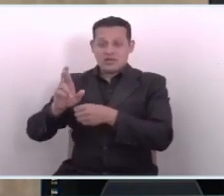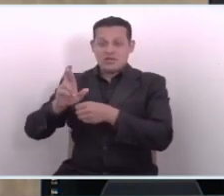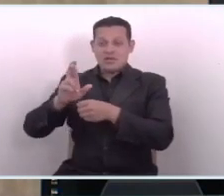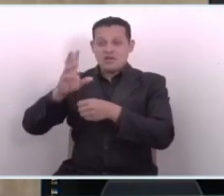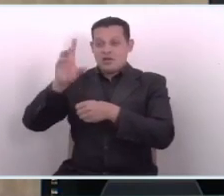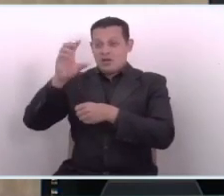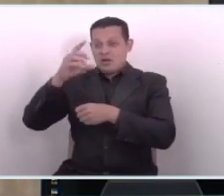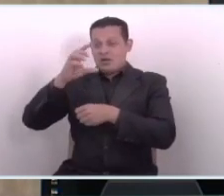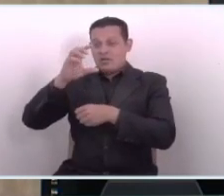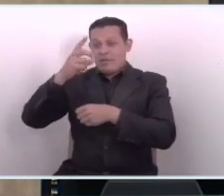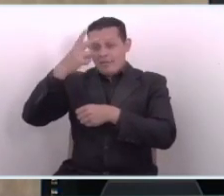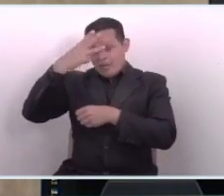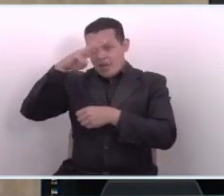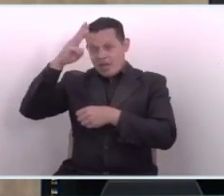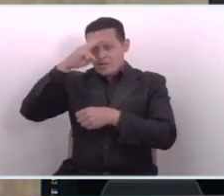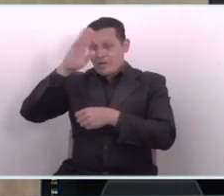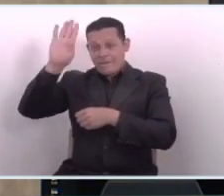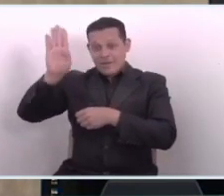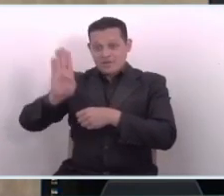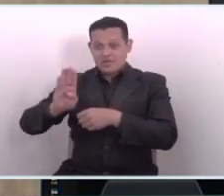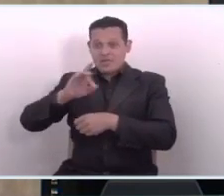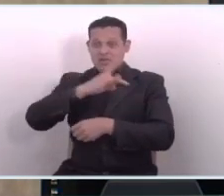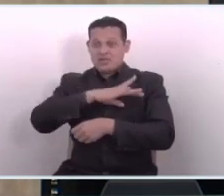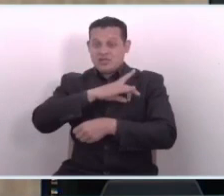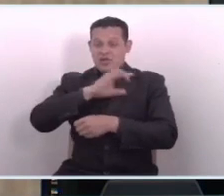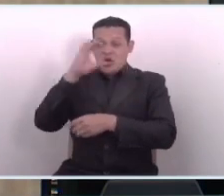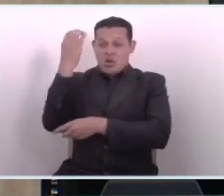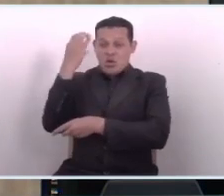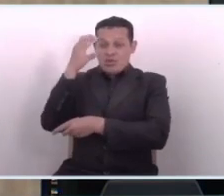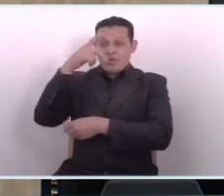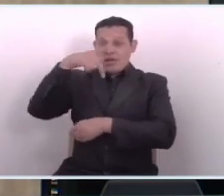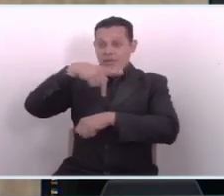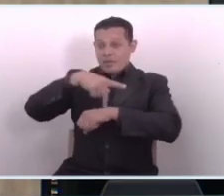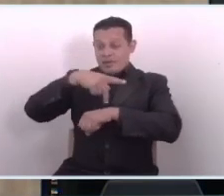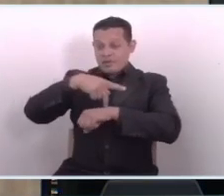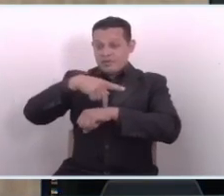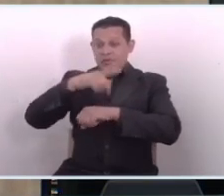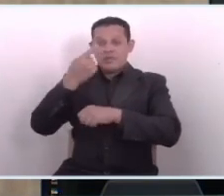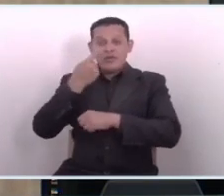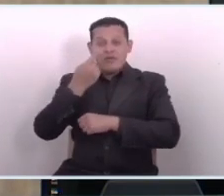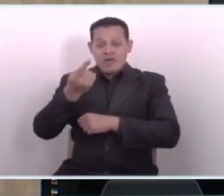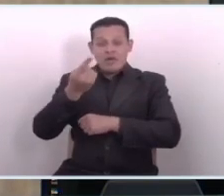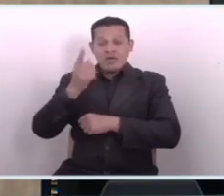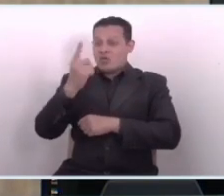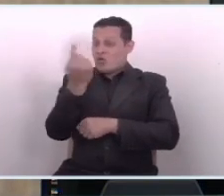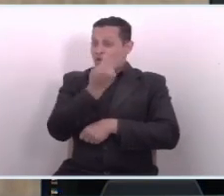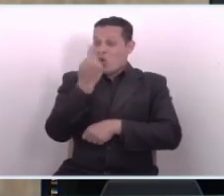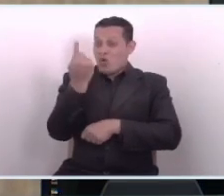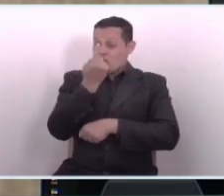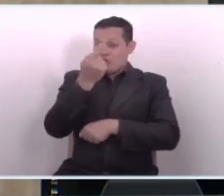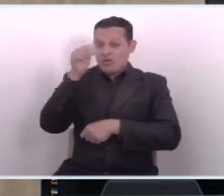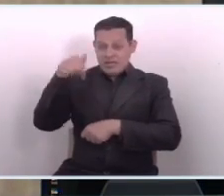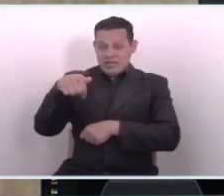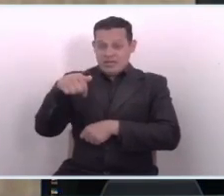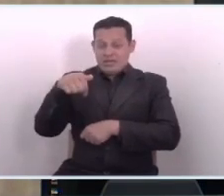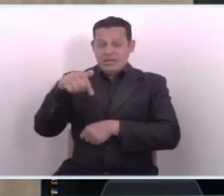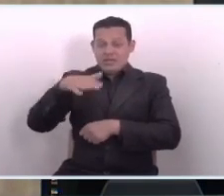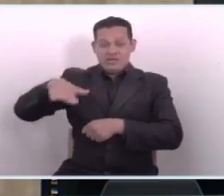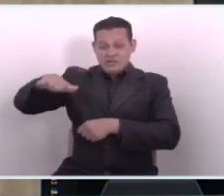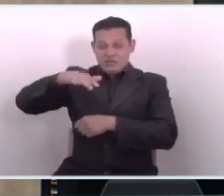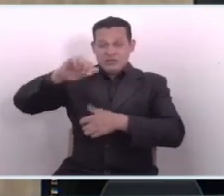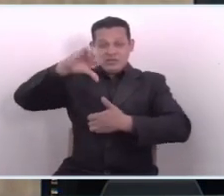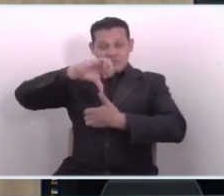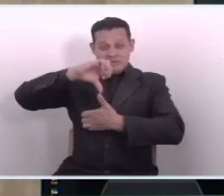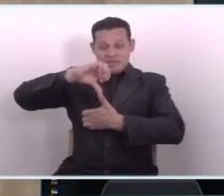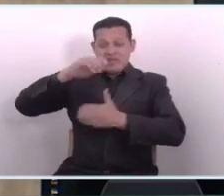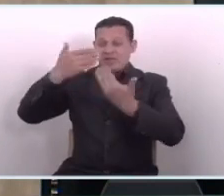República Dominicana, en México, Brasil, Chile, Colombia y Perú. Así que, como verán, no seremos los únicos en la región, sino que